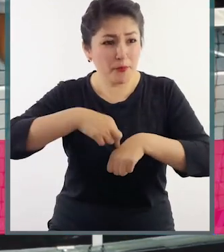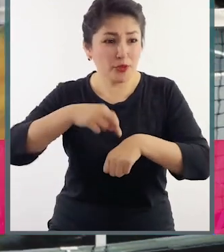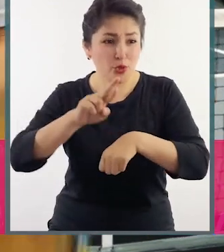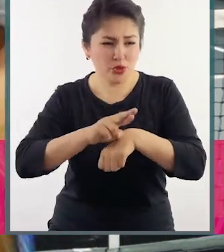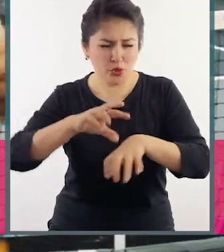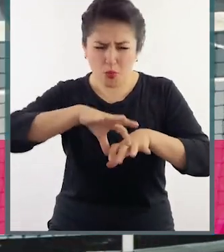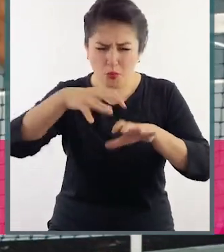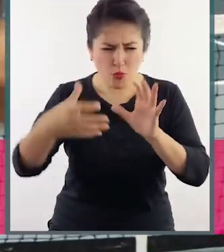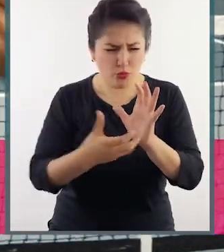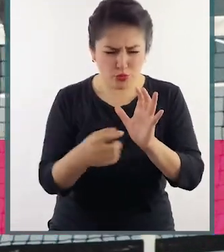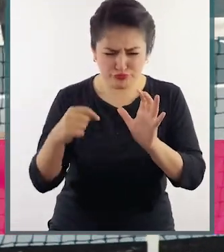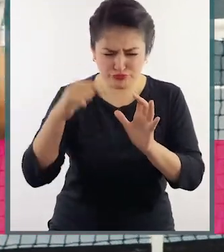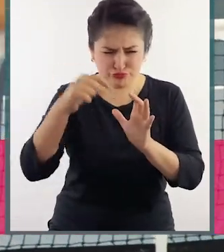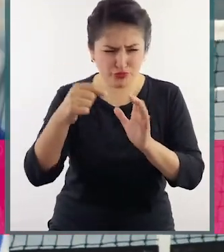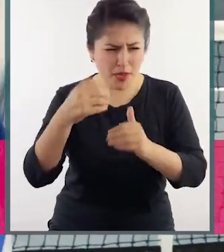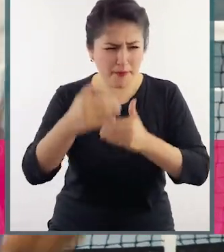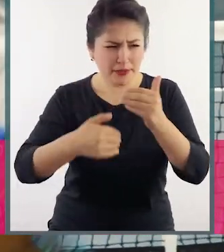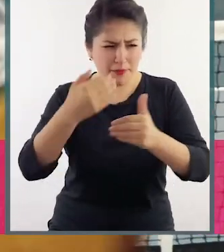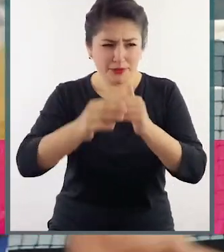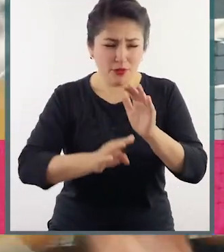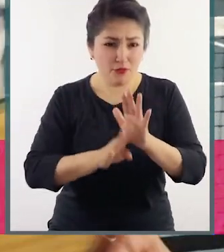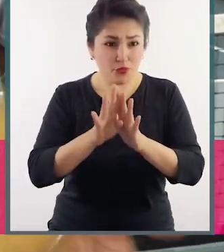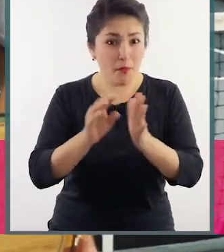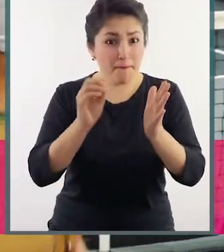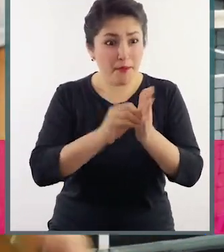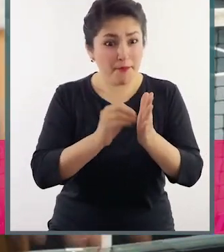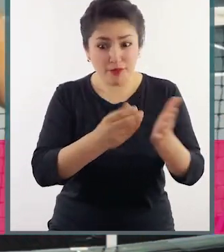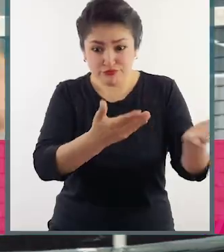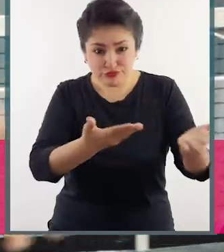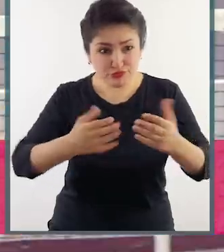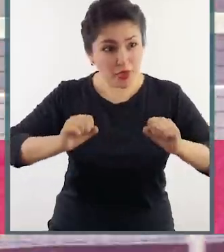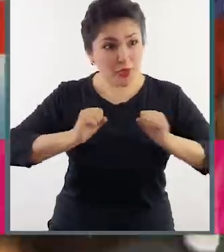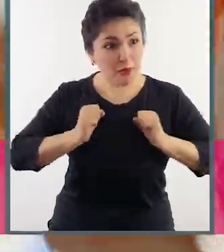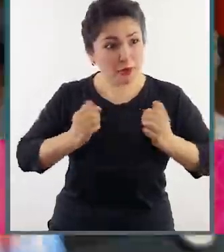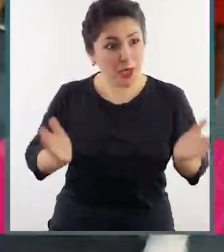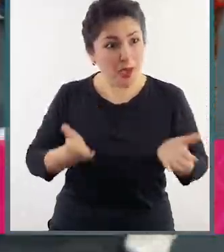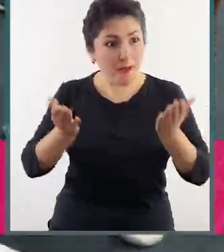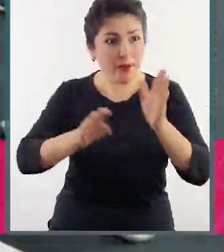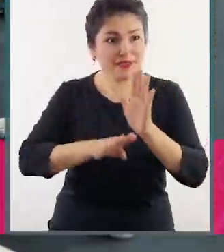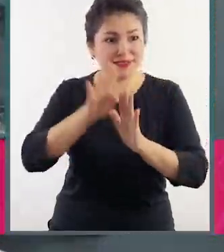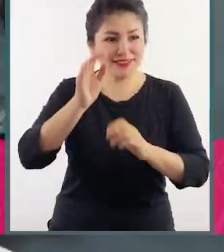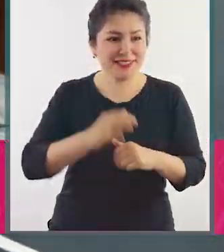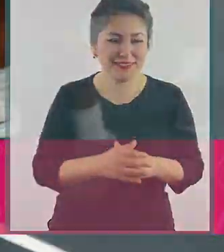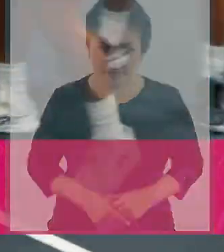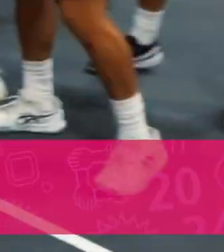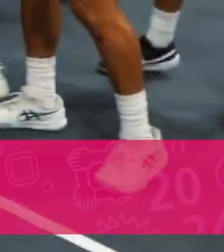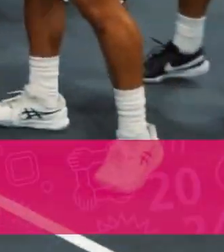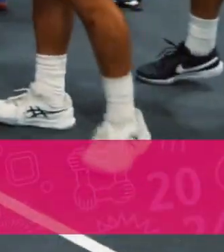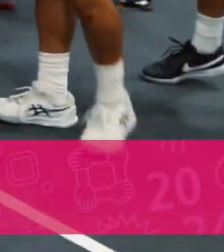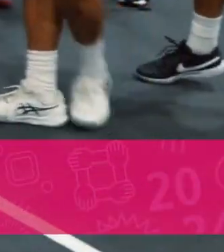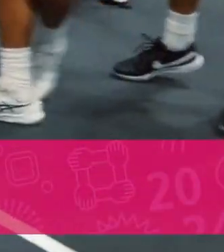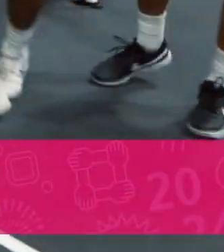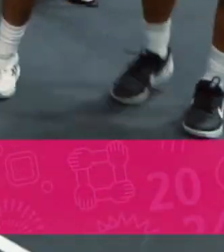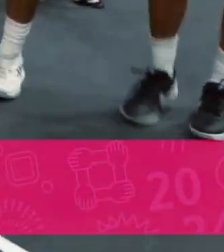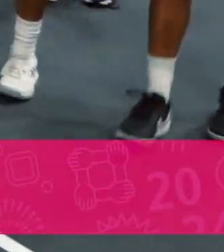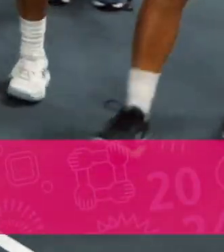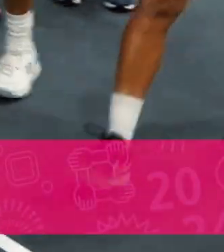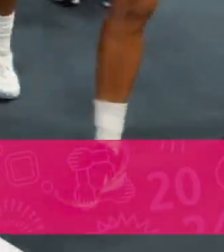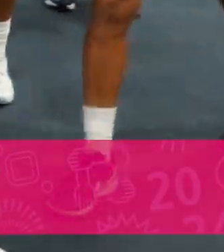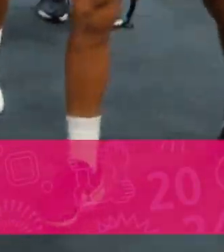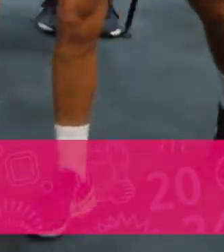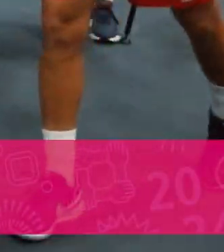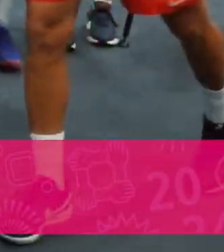como en el mundo entero, y esperemos que sigan haciendo este tipo de eventos para que el deporte crezca. ¡Vamos! ¡Vamos! ¡MVP!